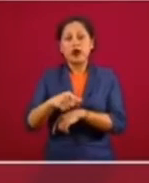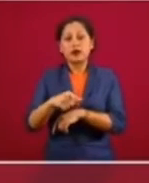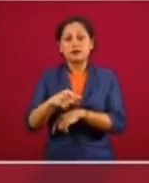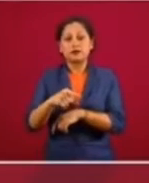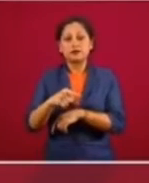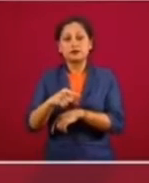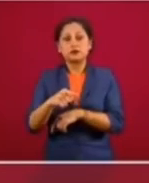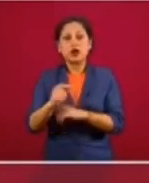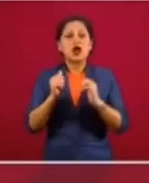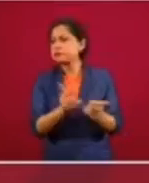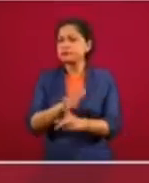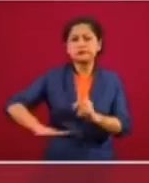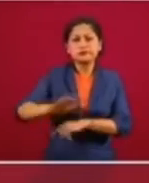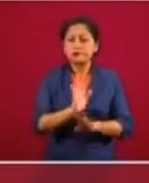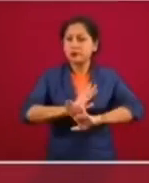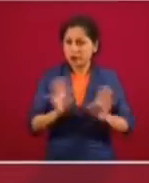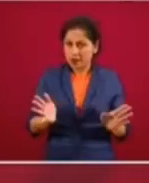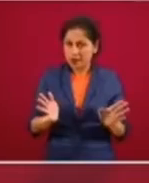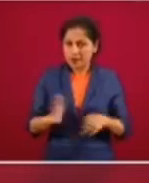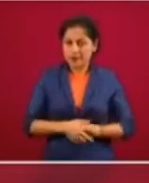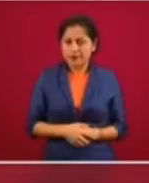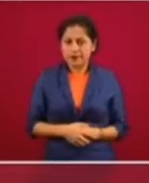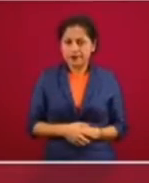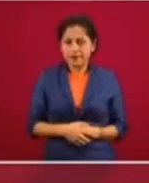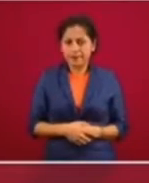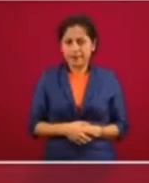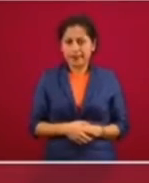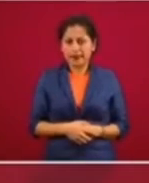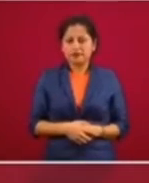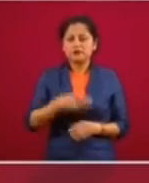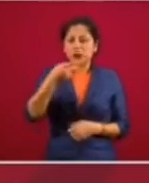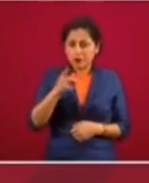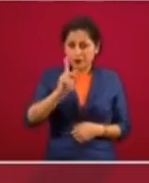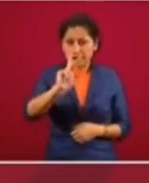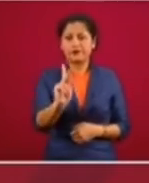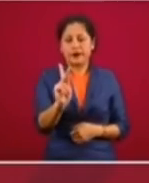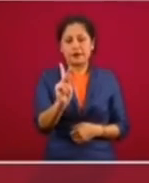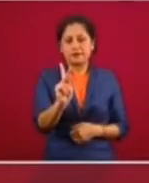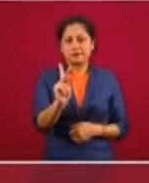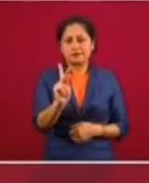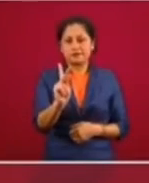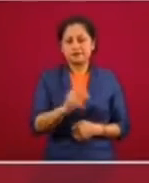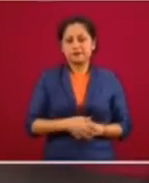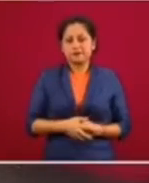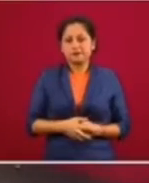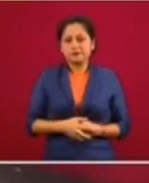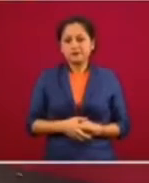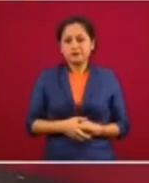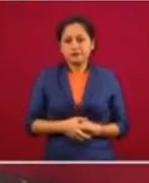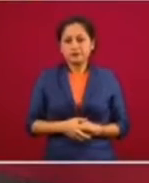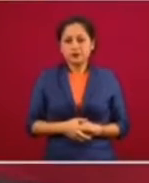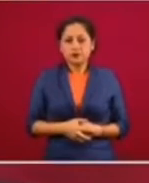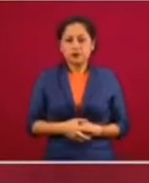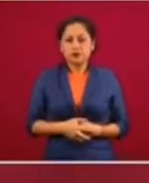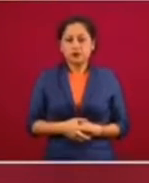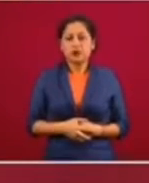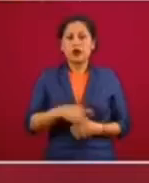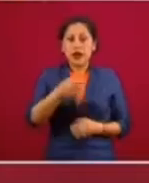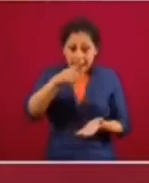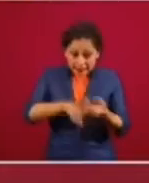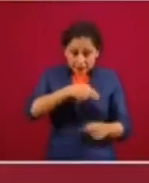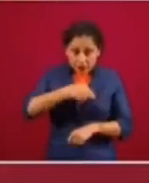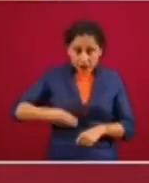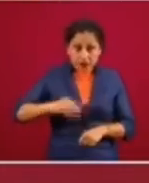cordones sanitarios con la única limitación de que los adultos